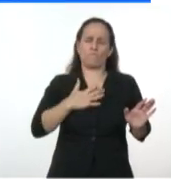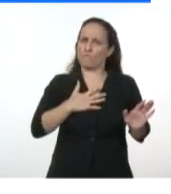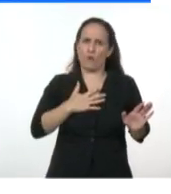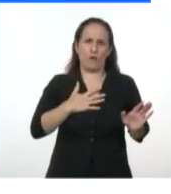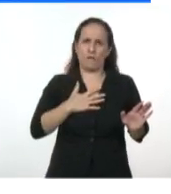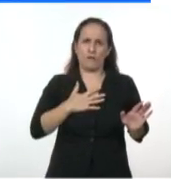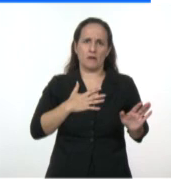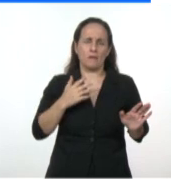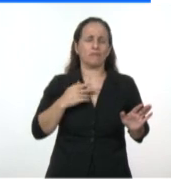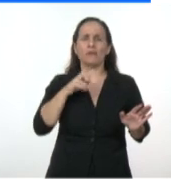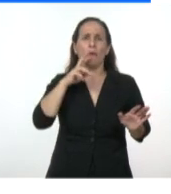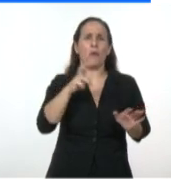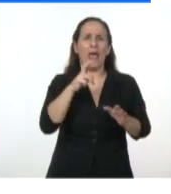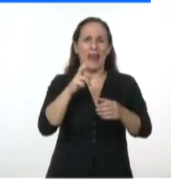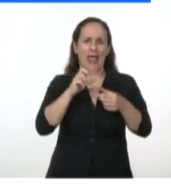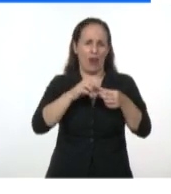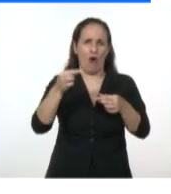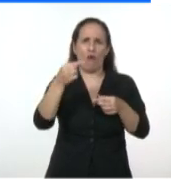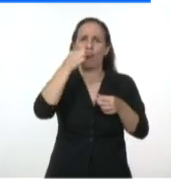Tomé un veneno que llevaba dentro de mi pluma.